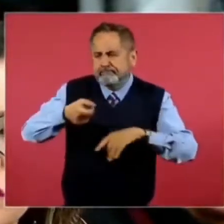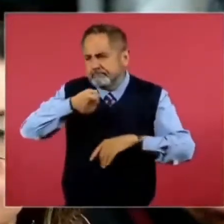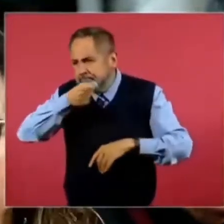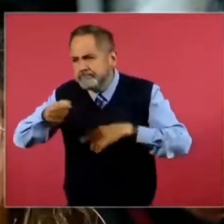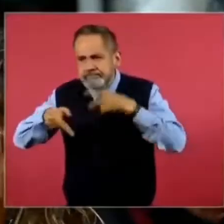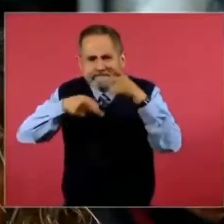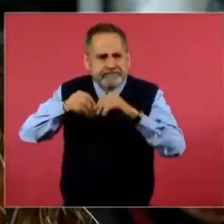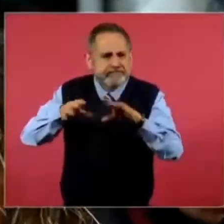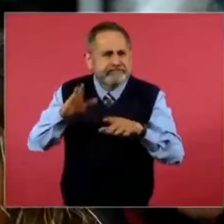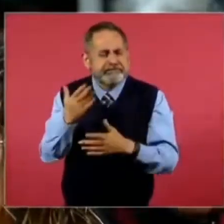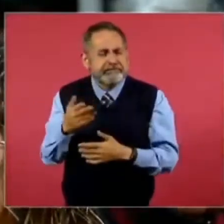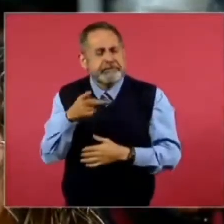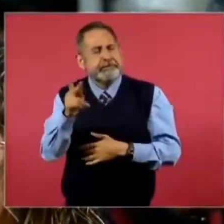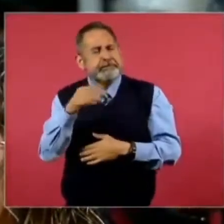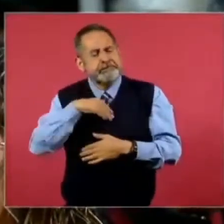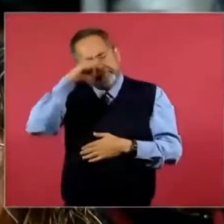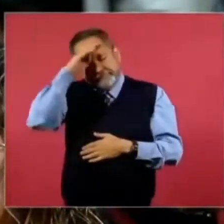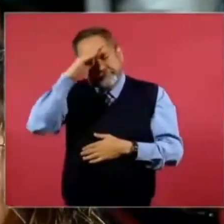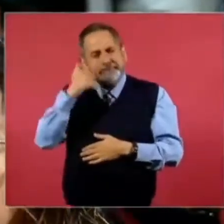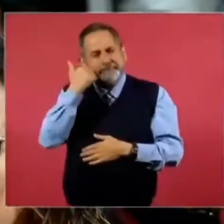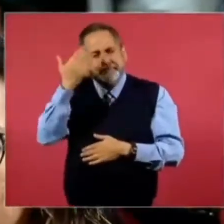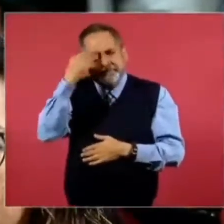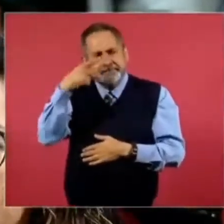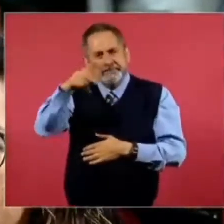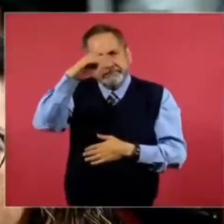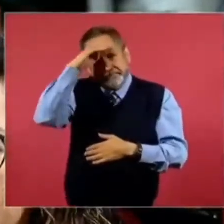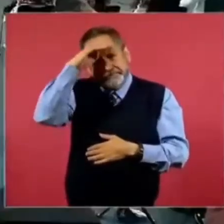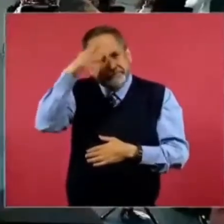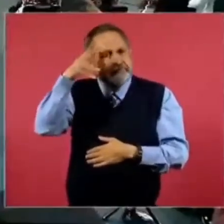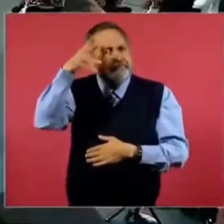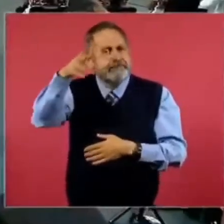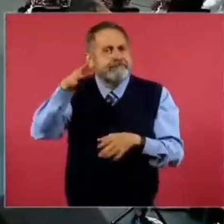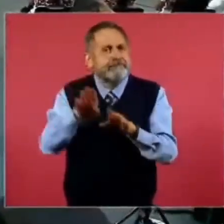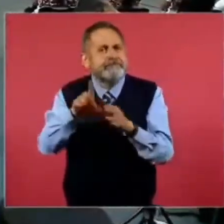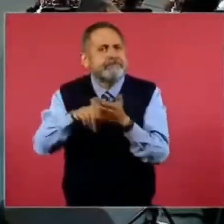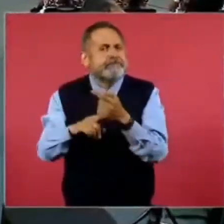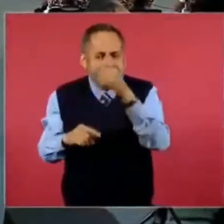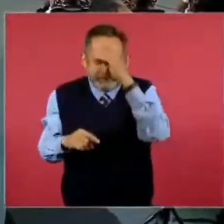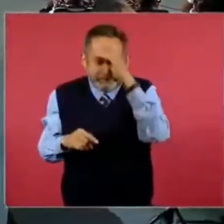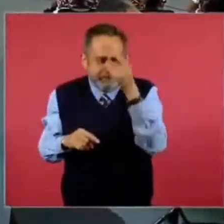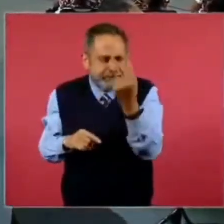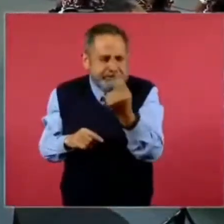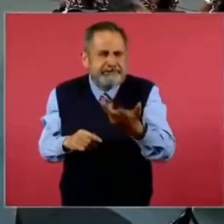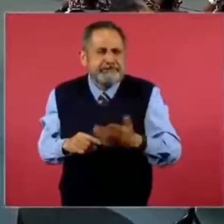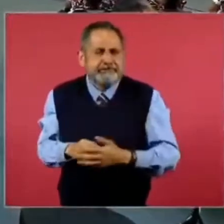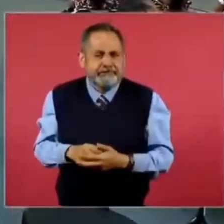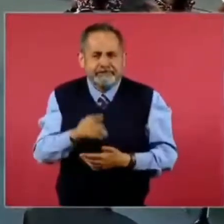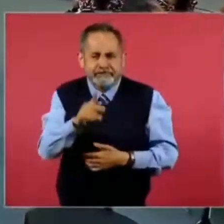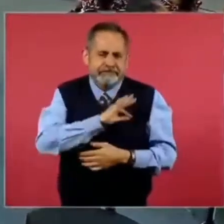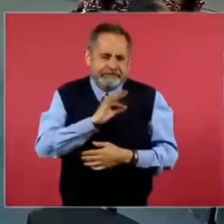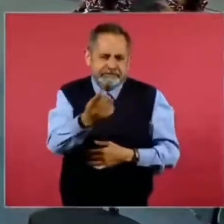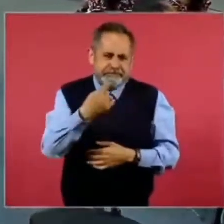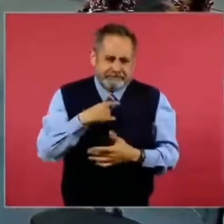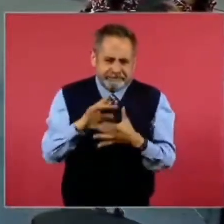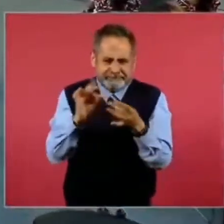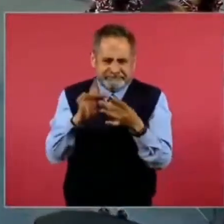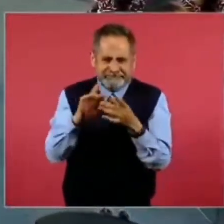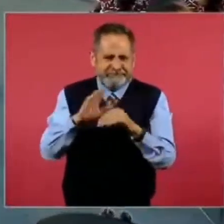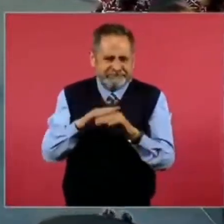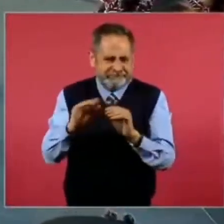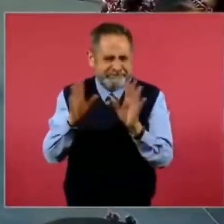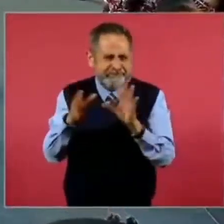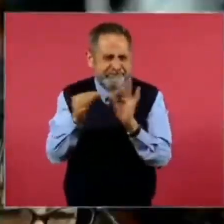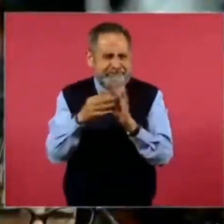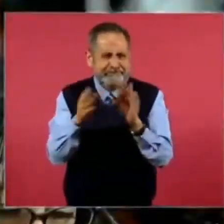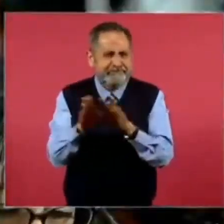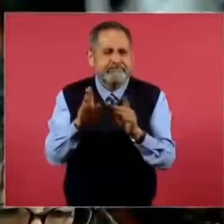periodistas, pero sí me interesa conocer su visión acerca de esto, presidente, y si nos pudiera hablar un poquito más